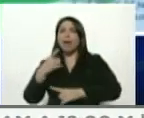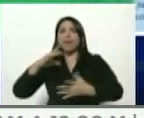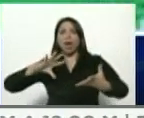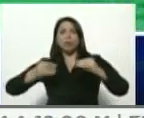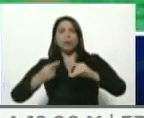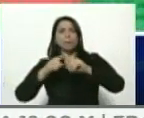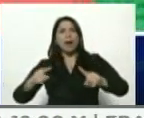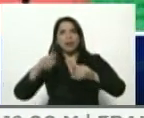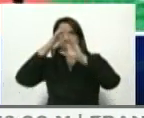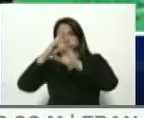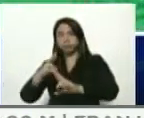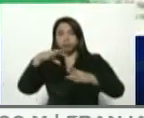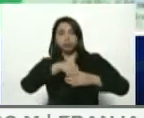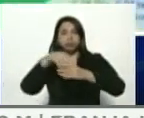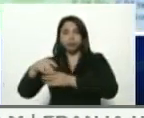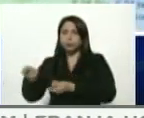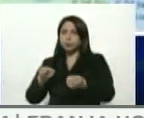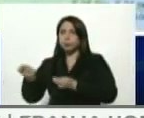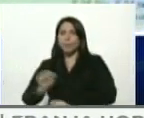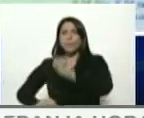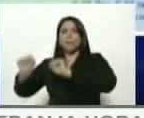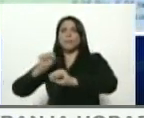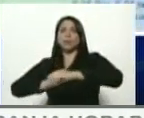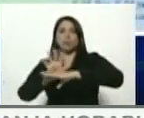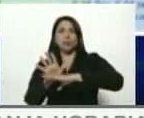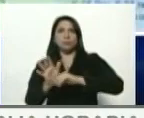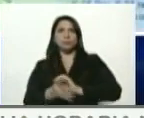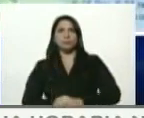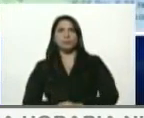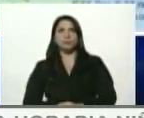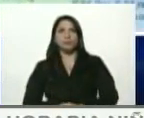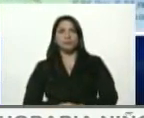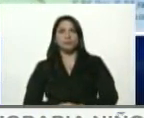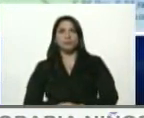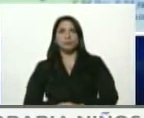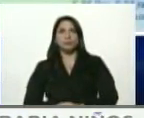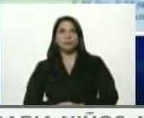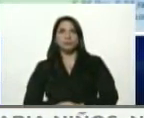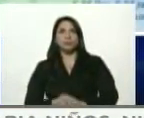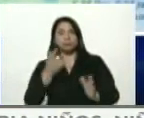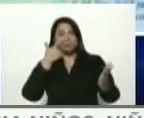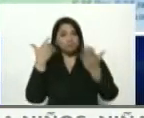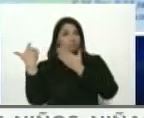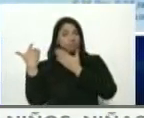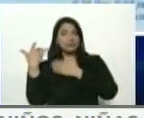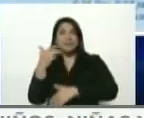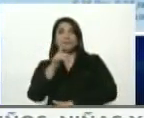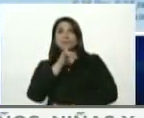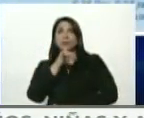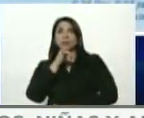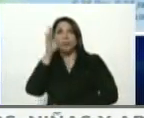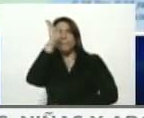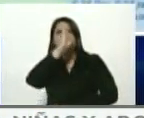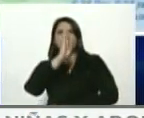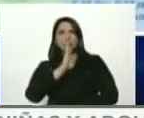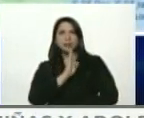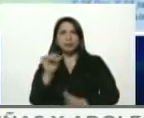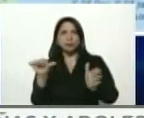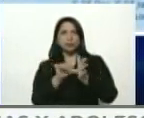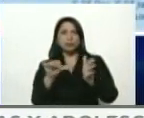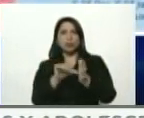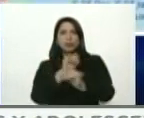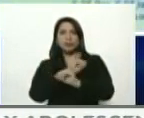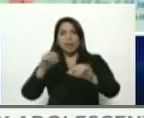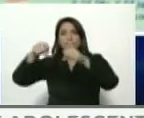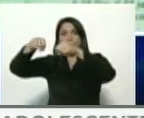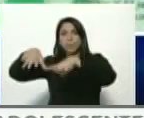adoptar para controlar y prevenir el COVID-19. Ahí vimos una noticia en Brasil, donde ya